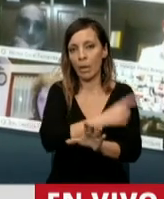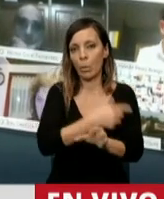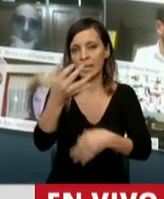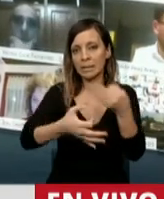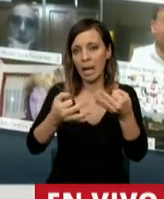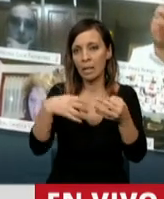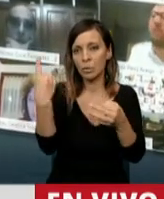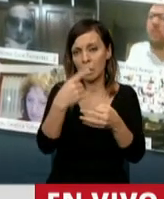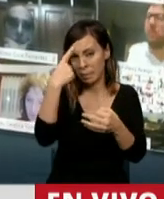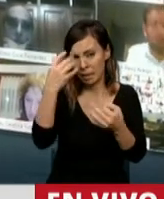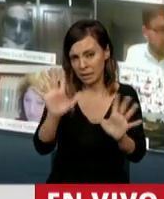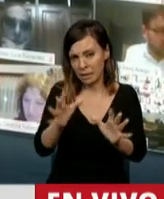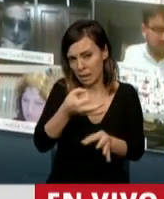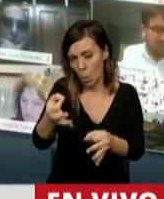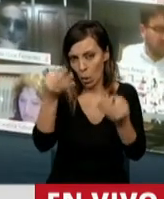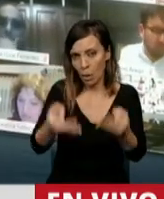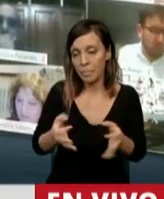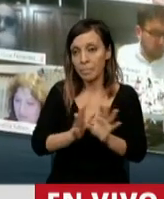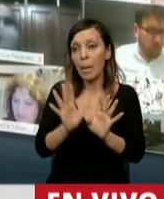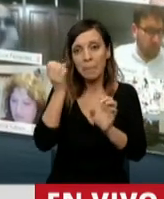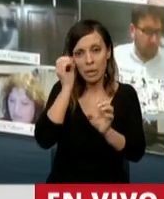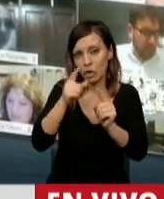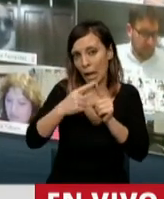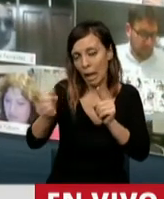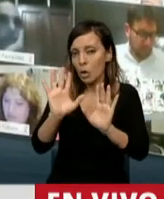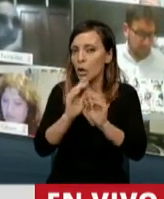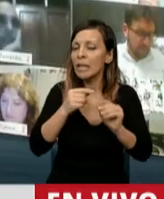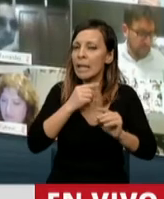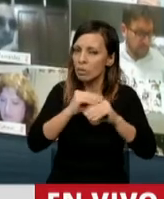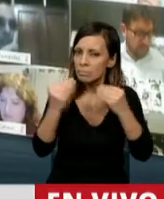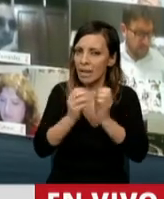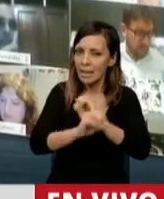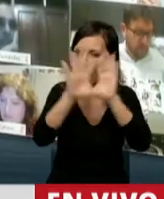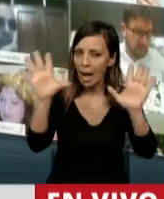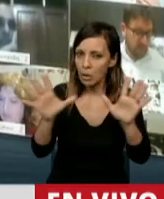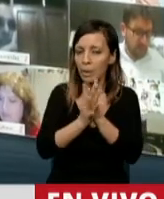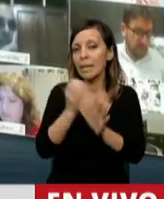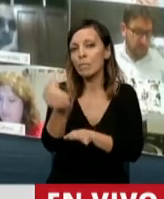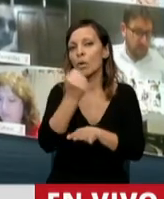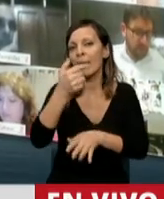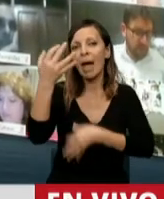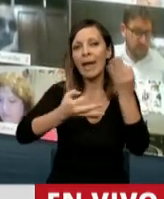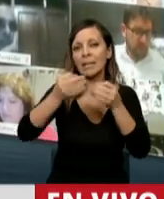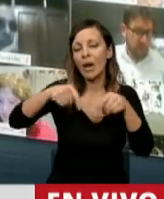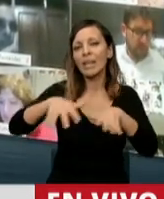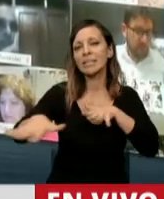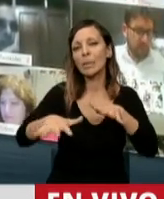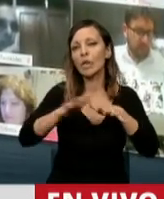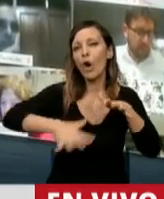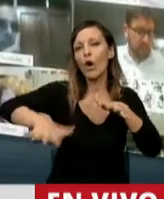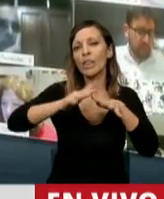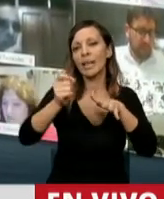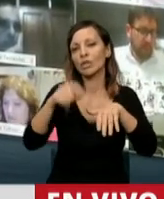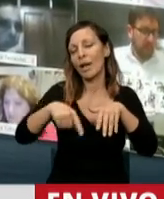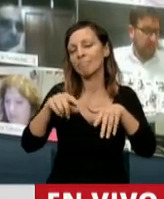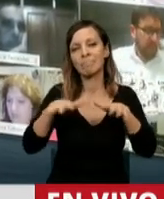Nación. Déjeme terminar, presidente, ya me voy a redondear, porque también es importante analizar que obviamente en este contexto la gente la está pasando por